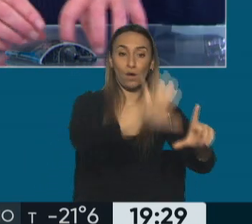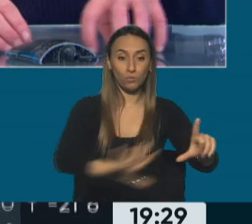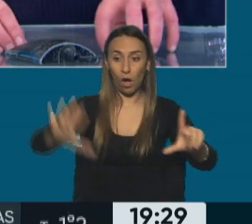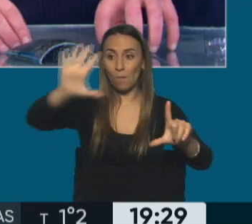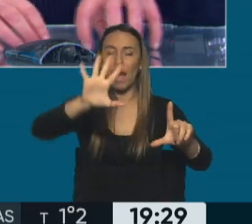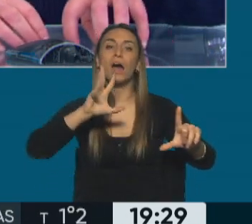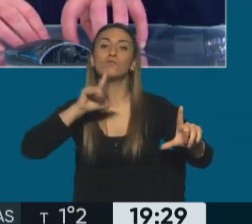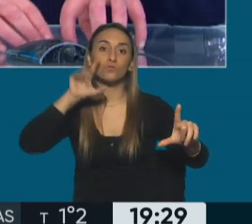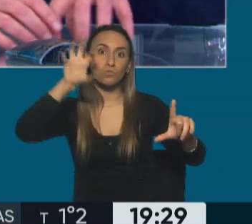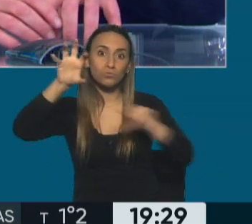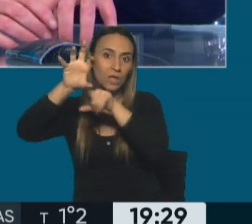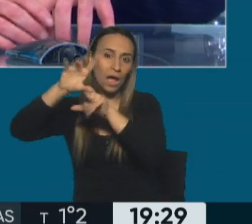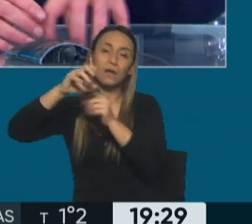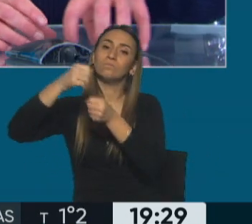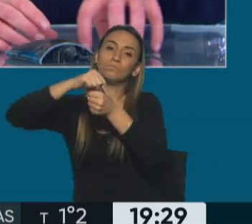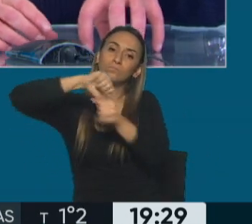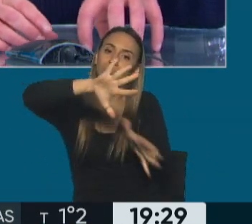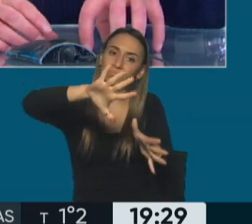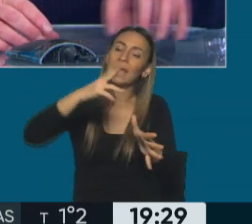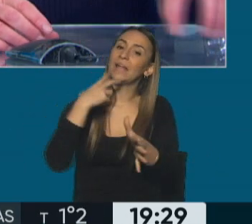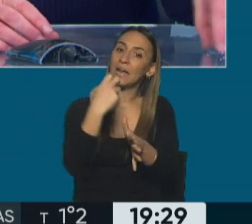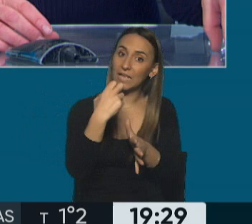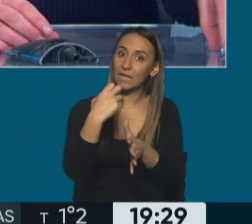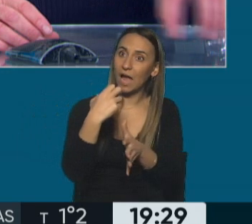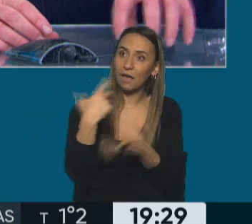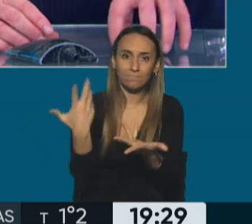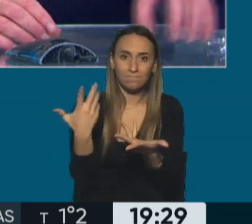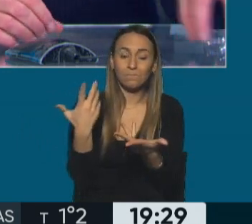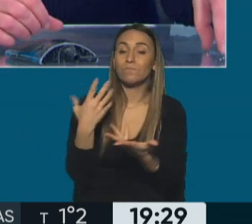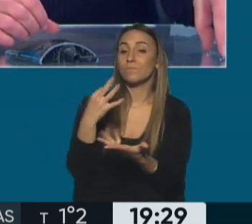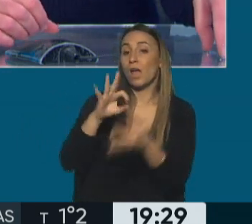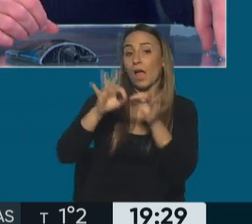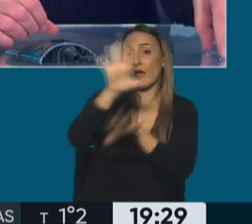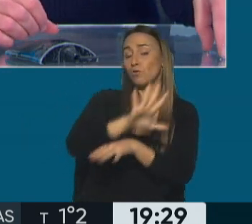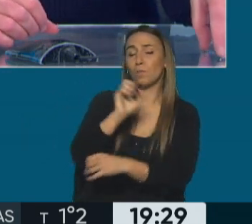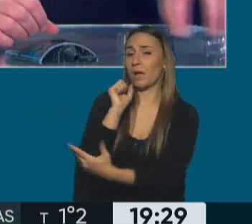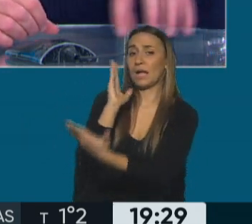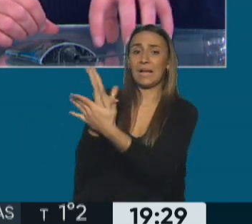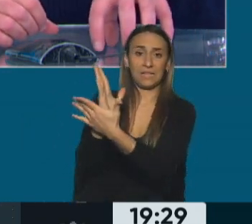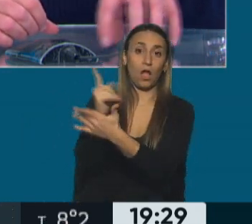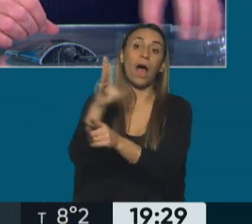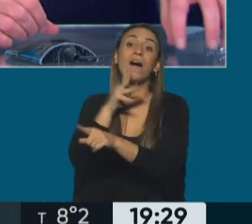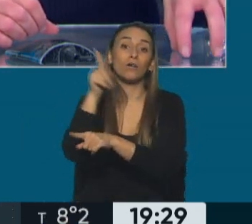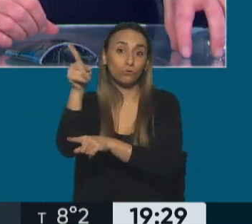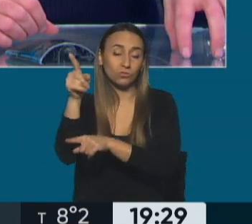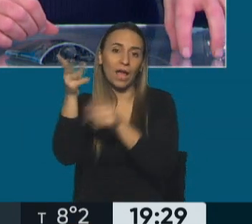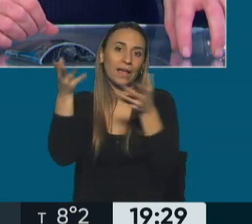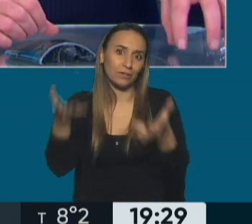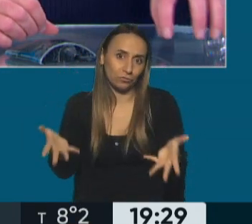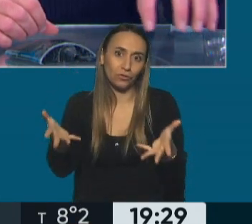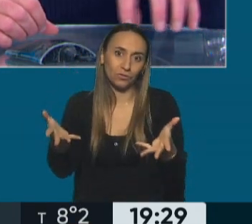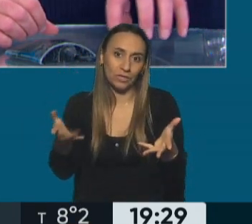esto ha convulsionado los mercados, porque las sanciones que ha puesto Europa sobre Rusia ha sacado del